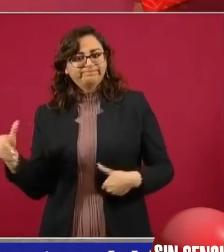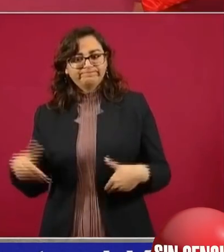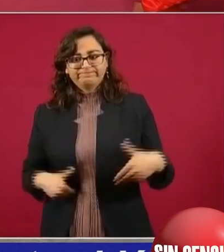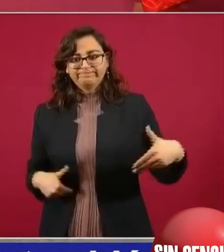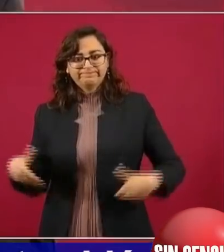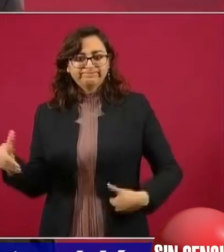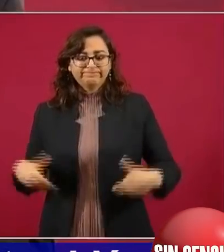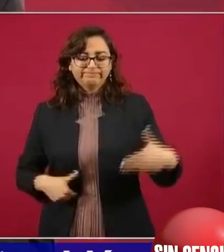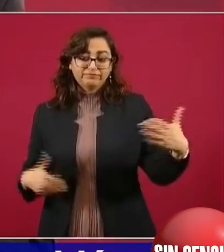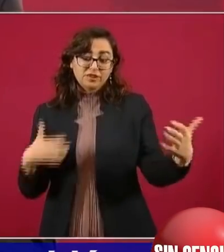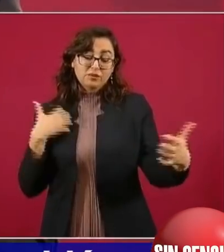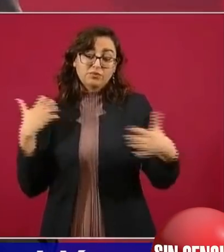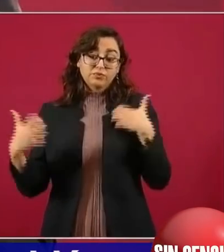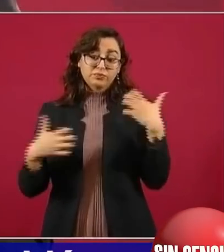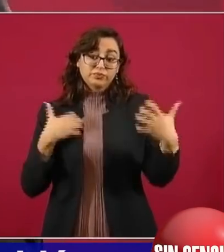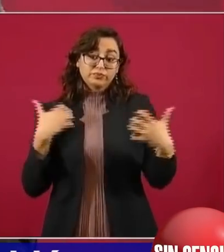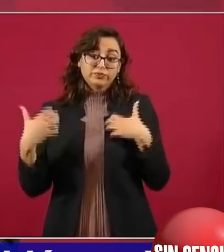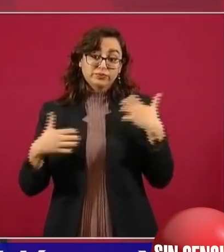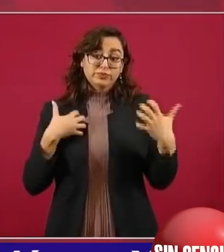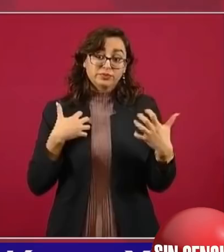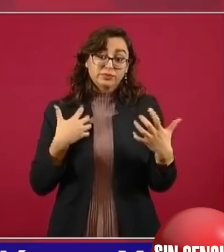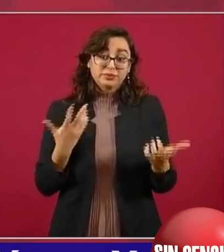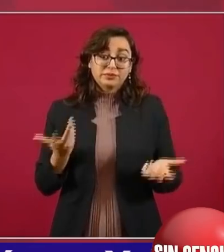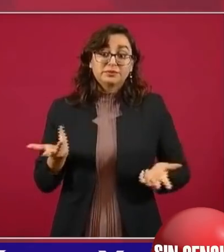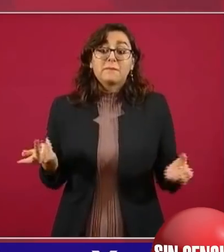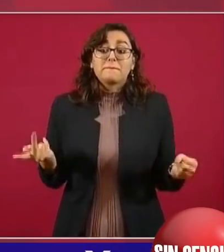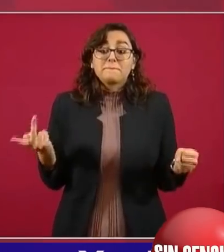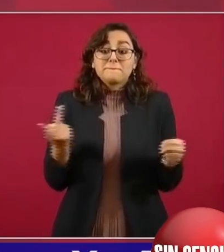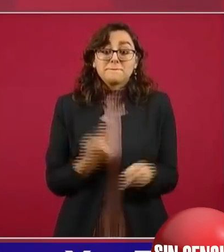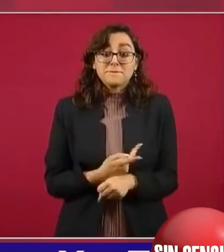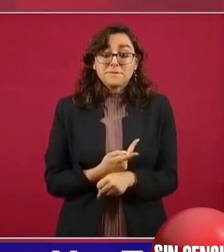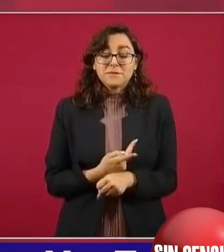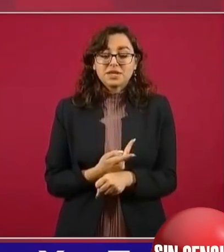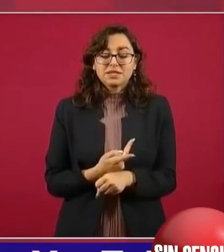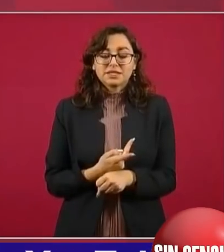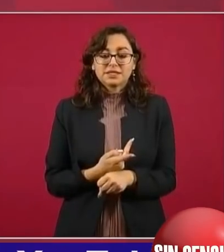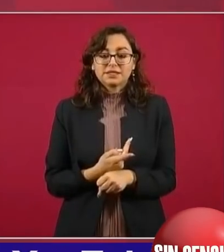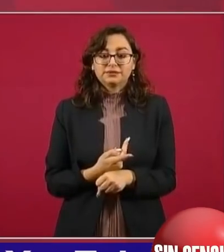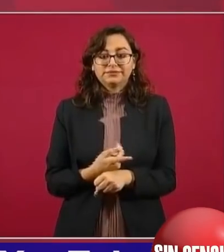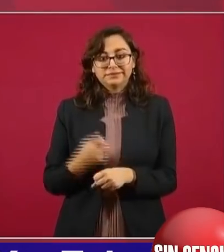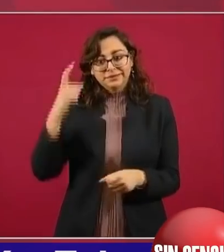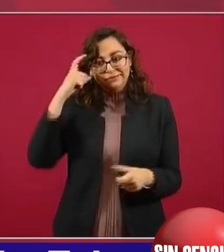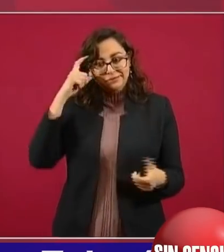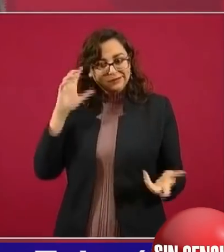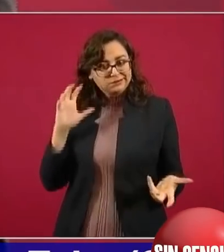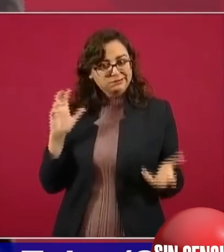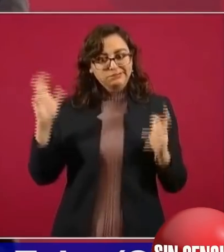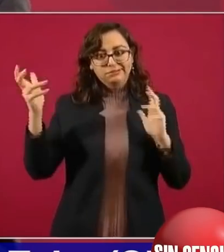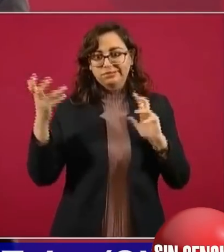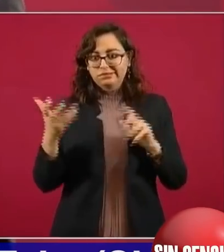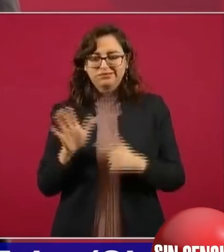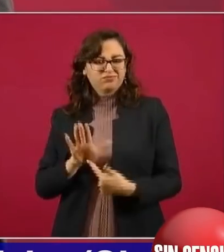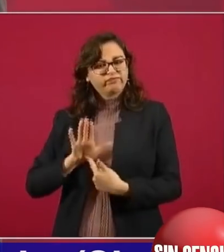molestos, y los lleva a quitarse las máscaras